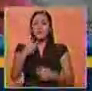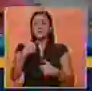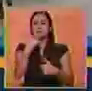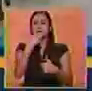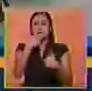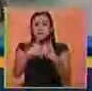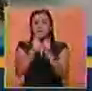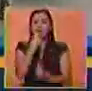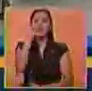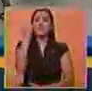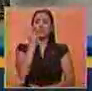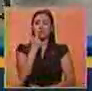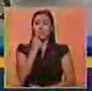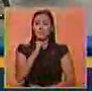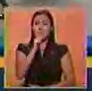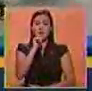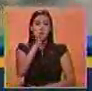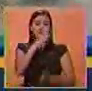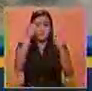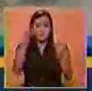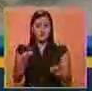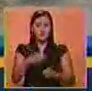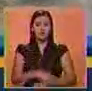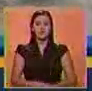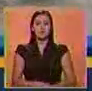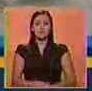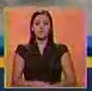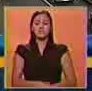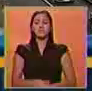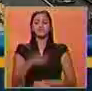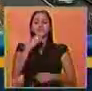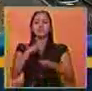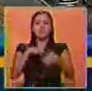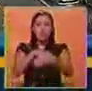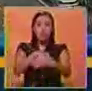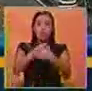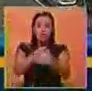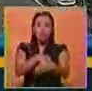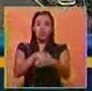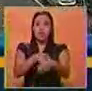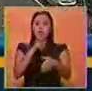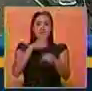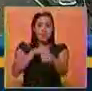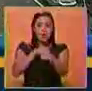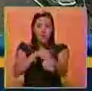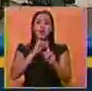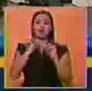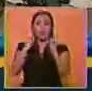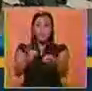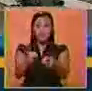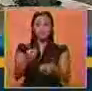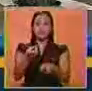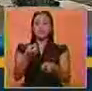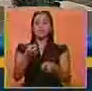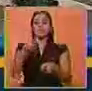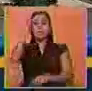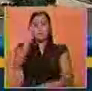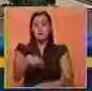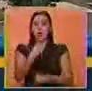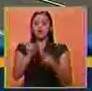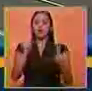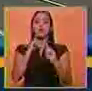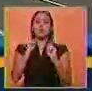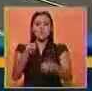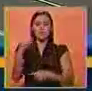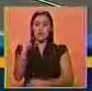que no tenemos seguridad. El tránsito colapsó para salir o entrar a Catia y también en la autopista Caracas-La Guaira.